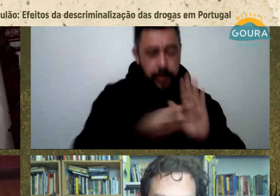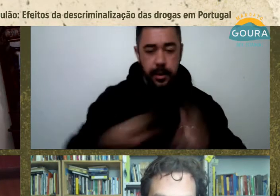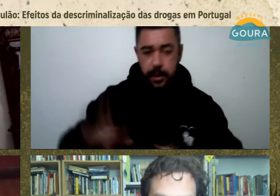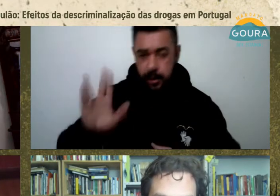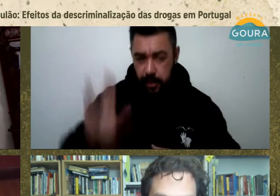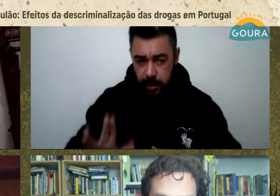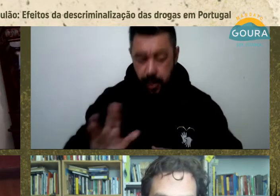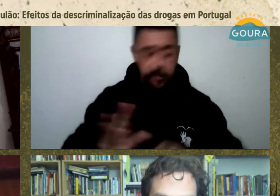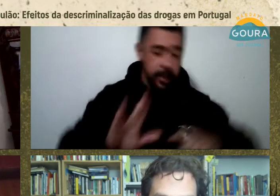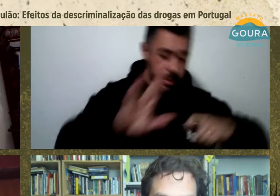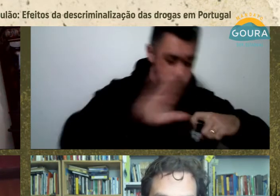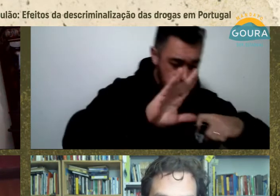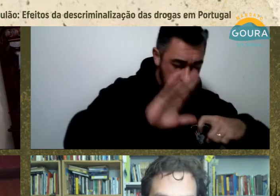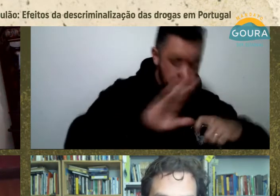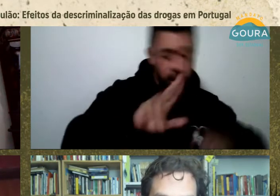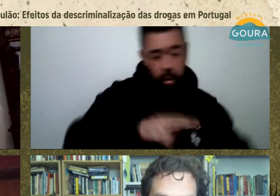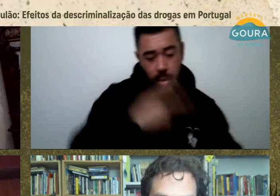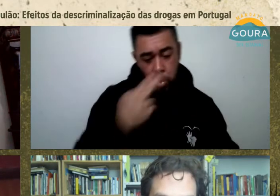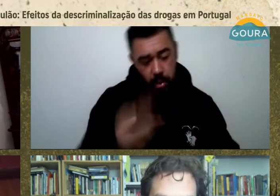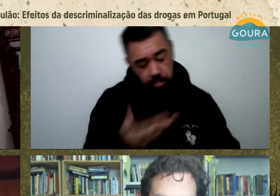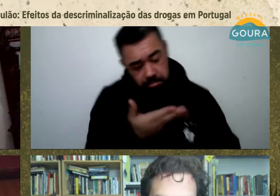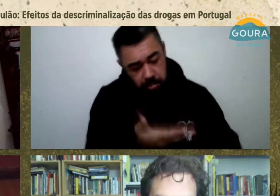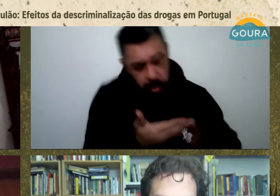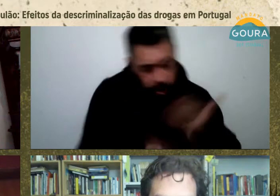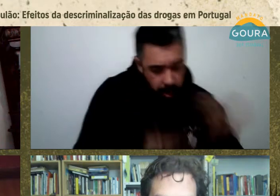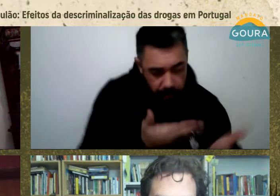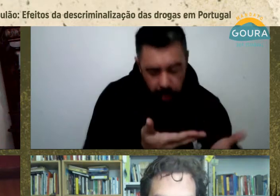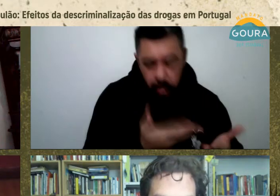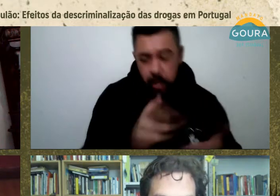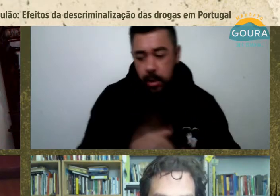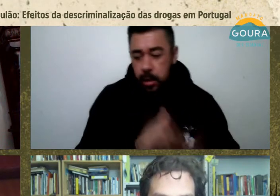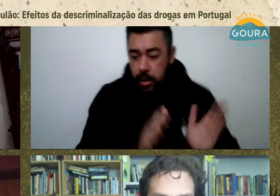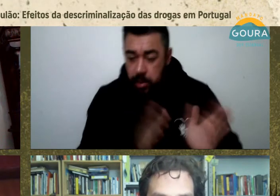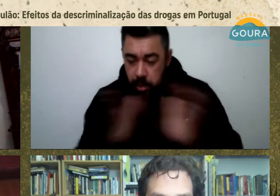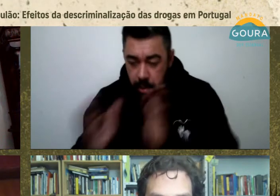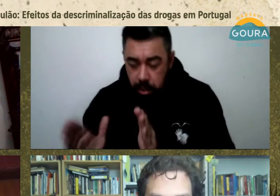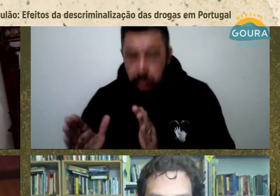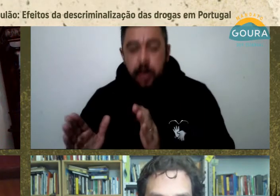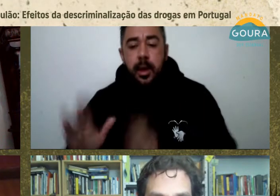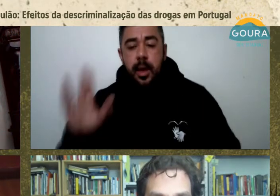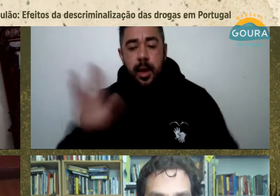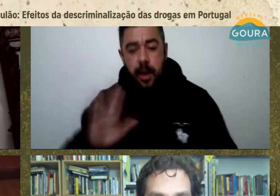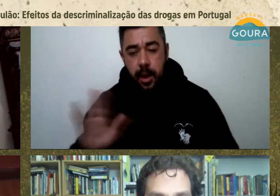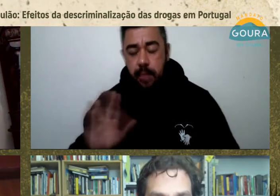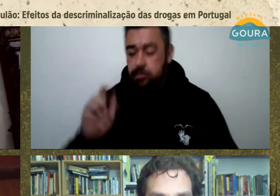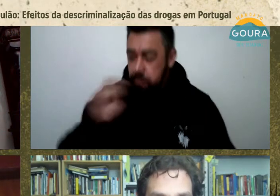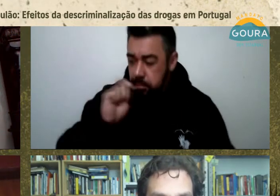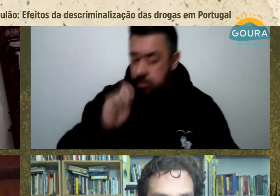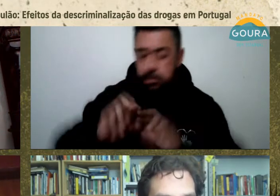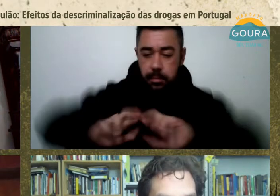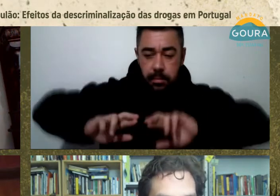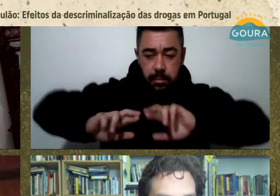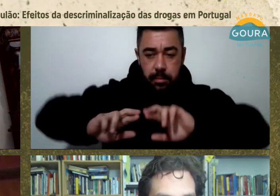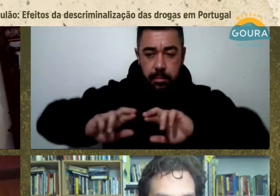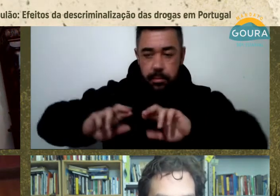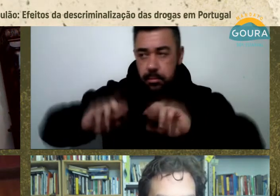medicinal y o terapéutico, en esto de poder pensar en las políticas públicas con más I que O,